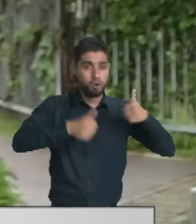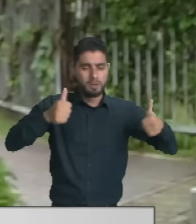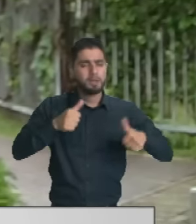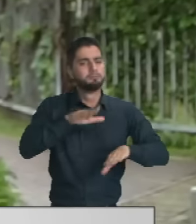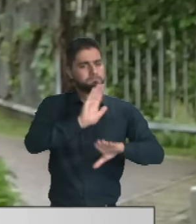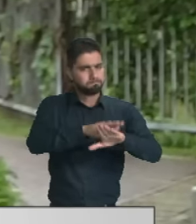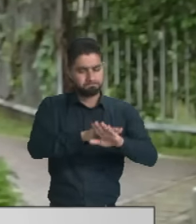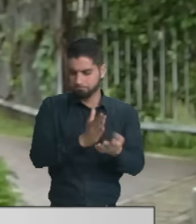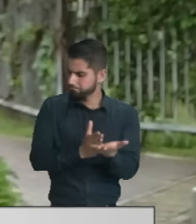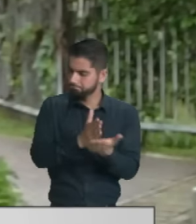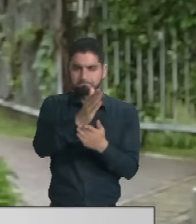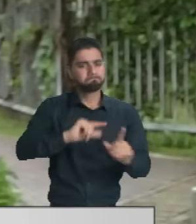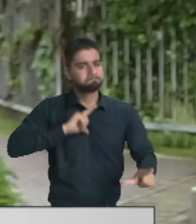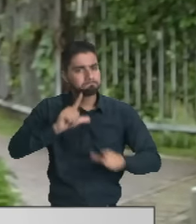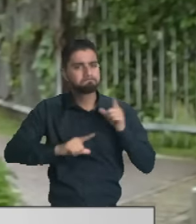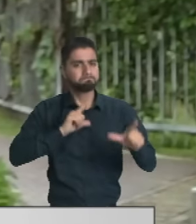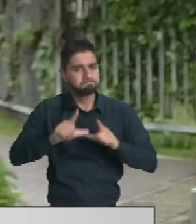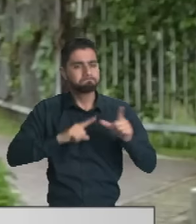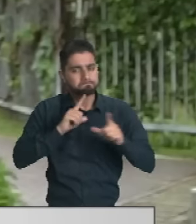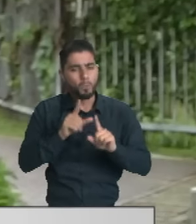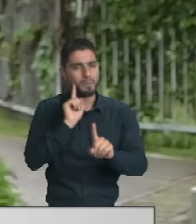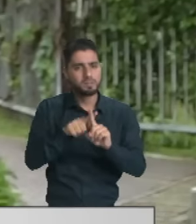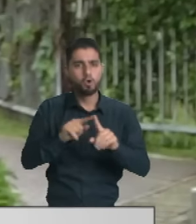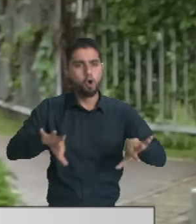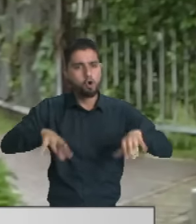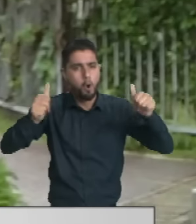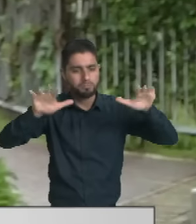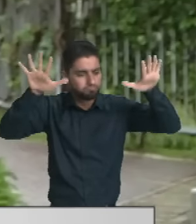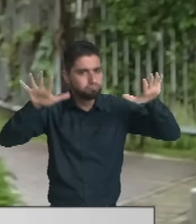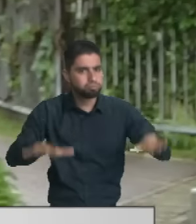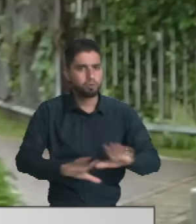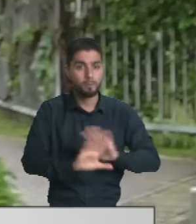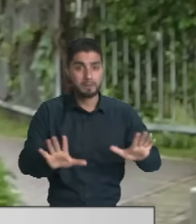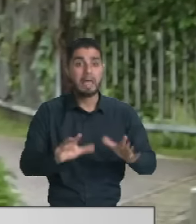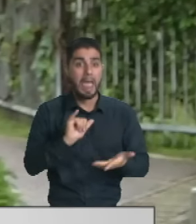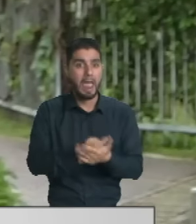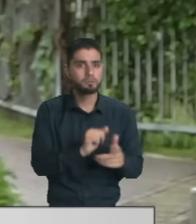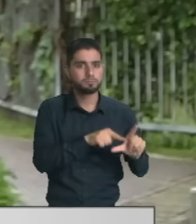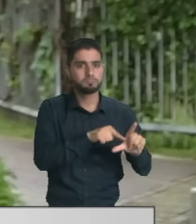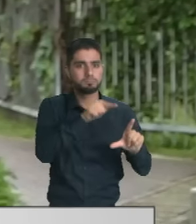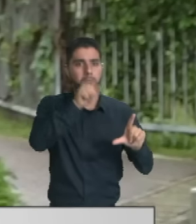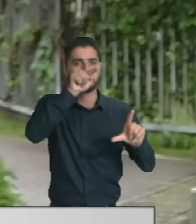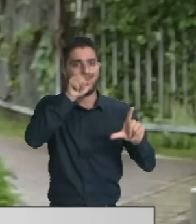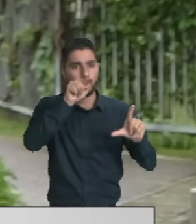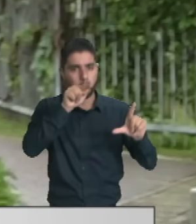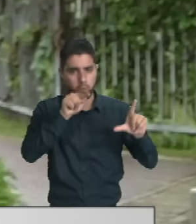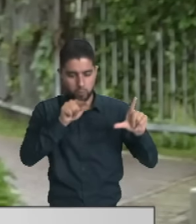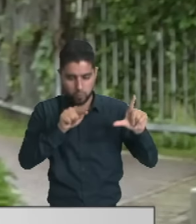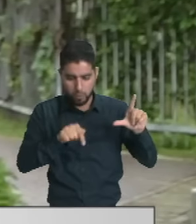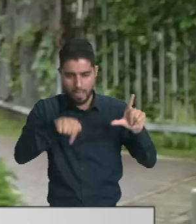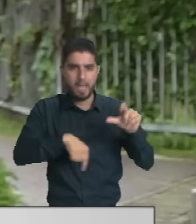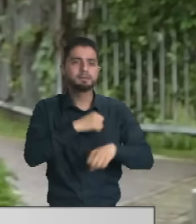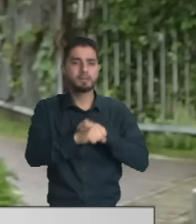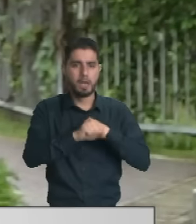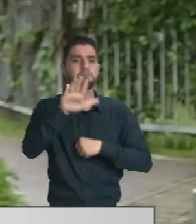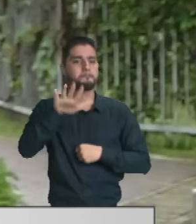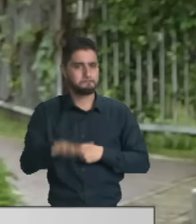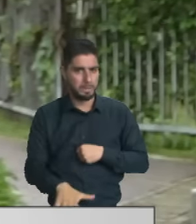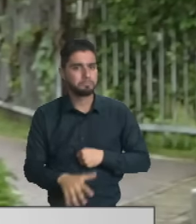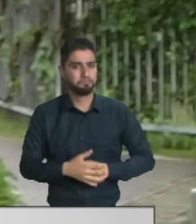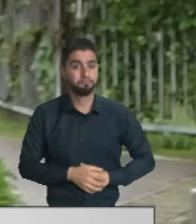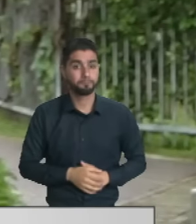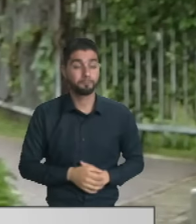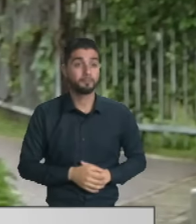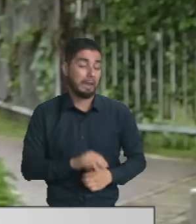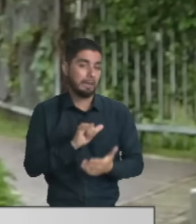en contra al hurto y esto ha permitido la reducción de las cifras durante lo que va corrido de este año 2024. Con